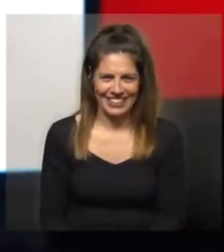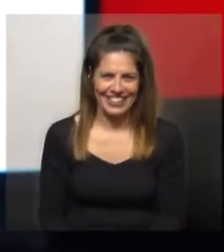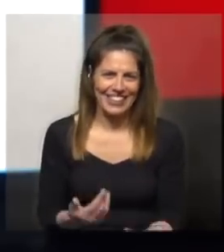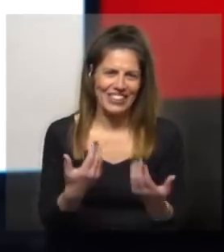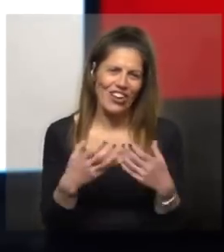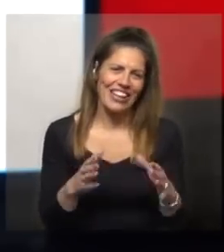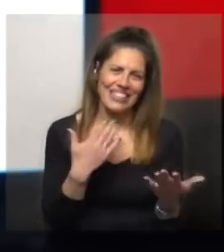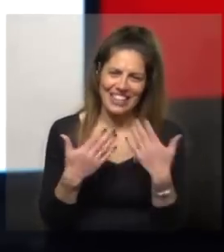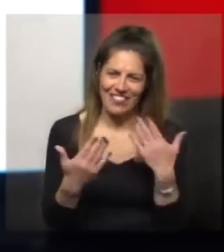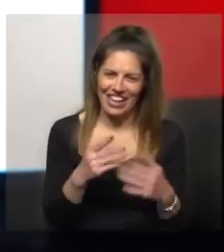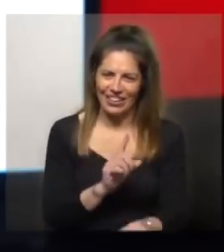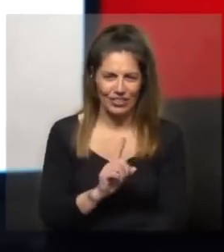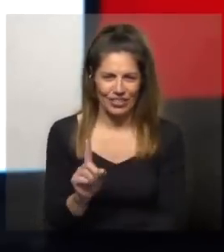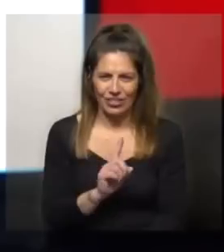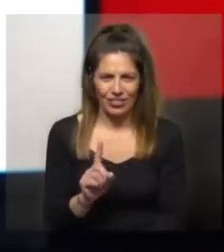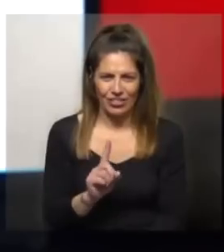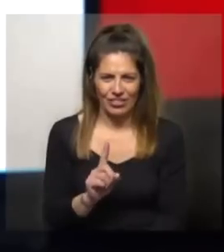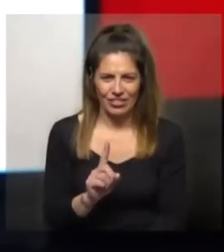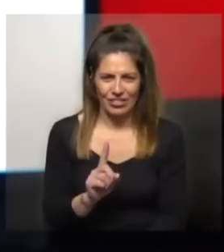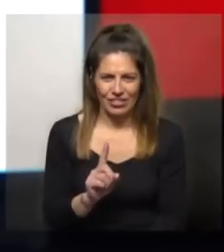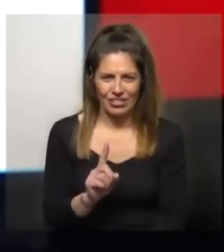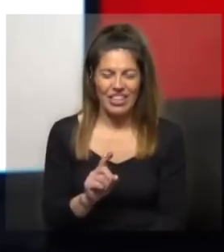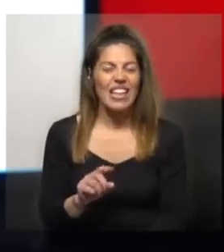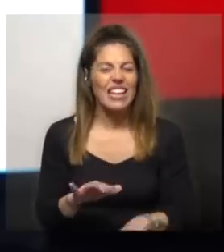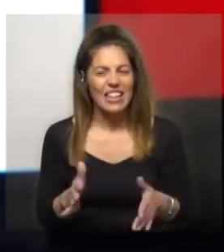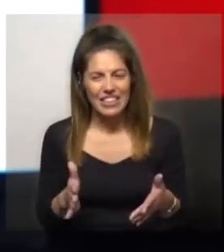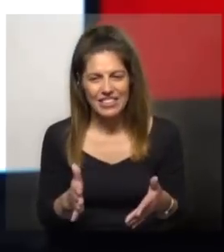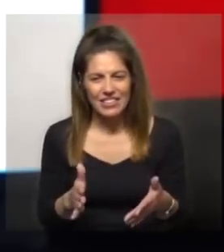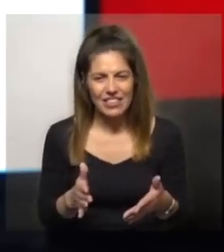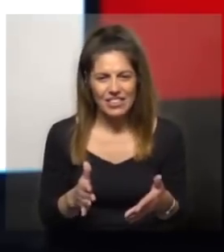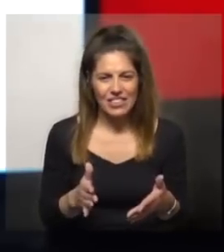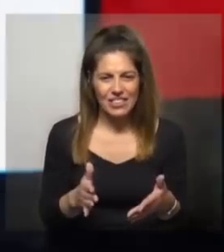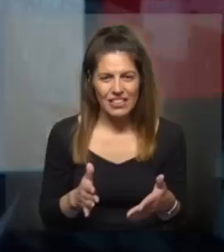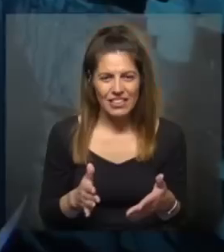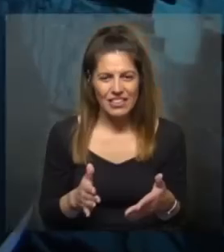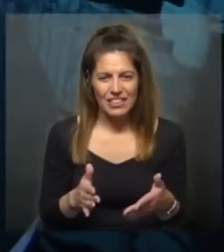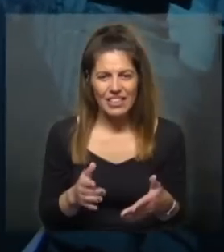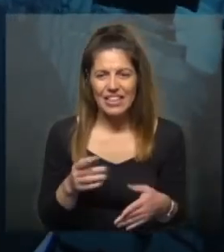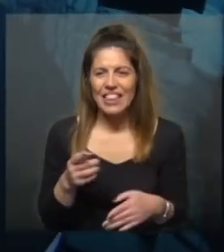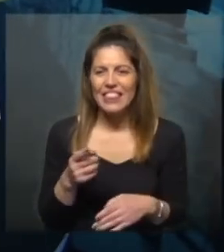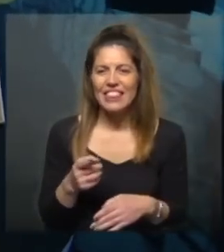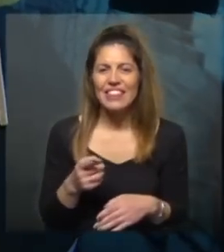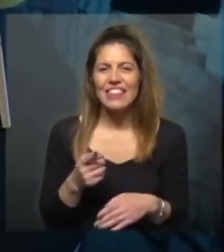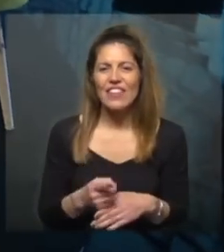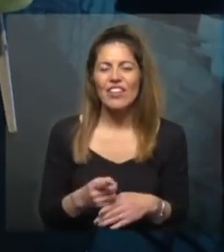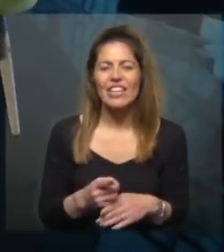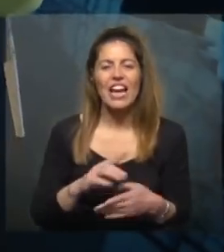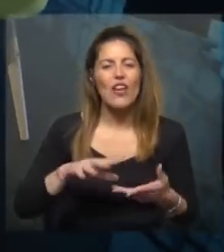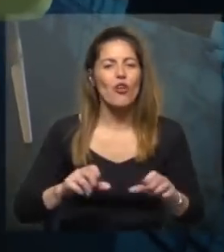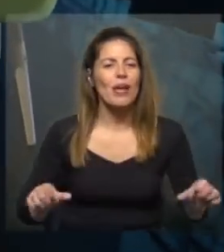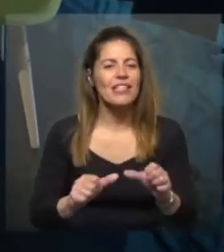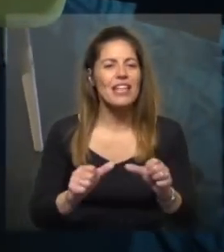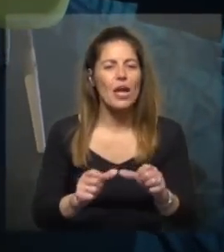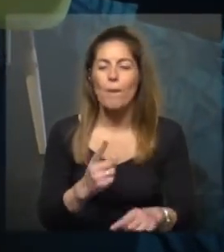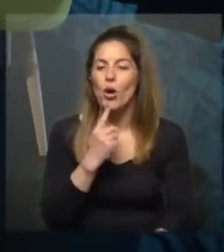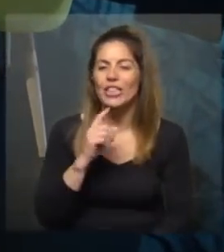Hola Qué es eso de que ya debería ser la forma de hacer política pública